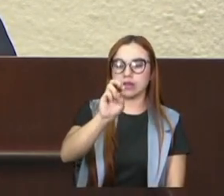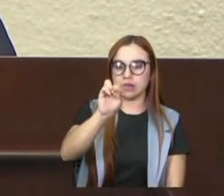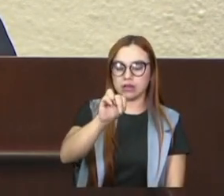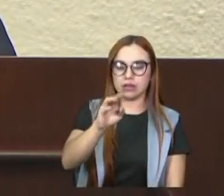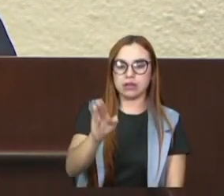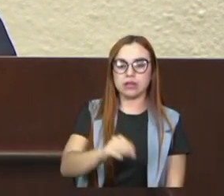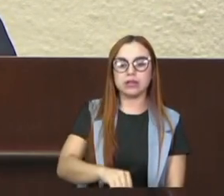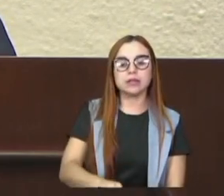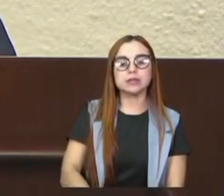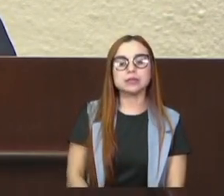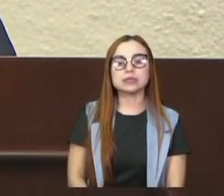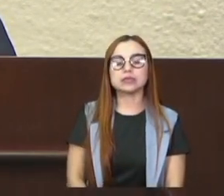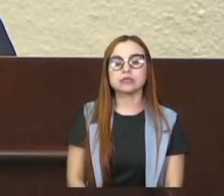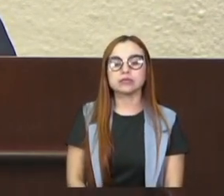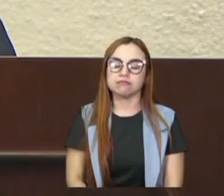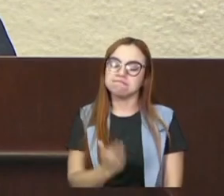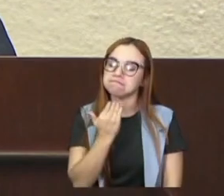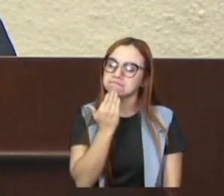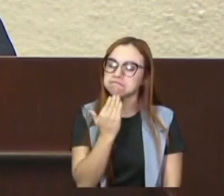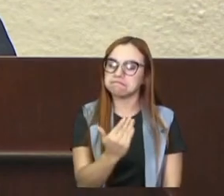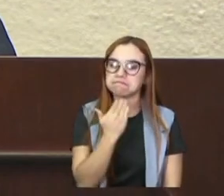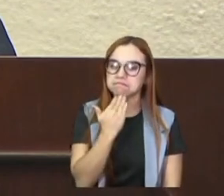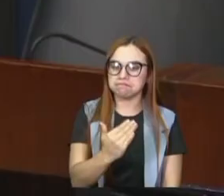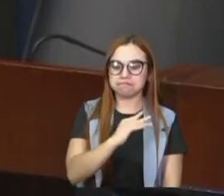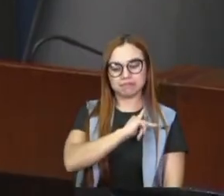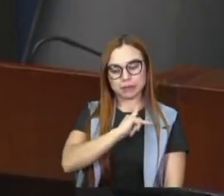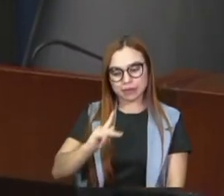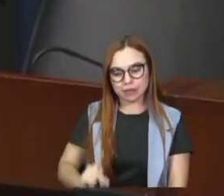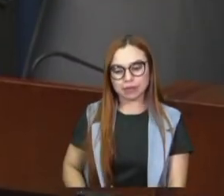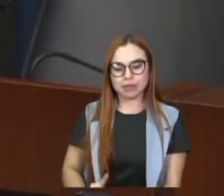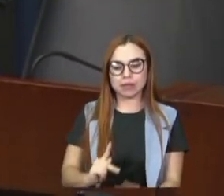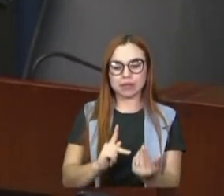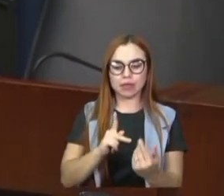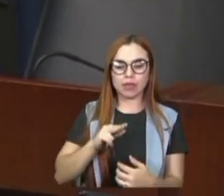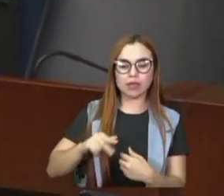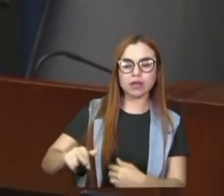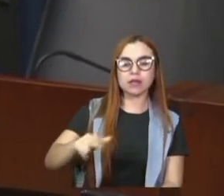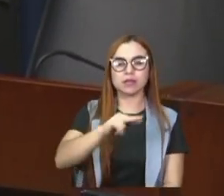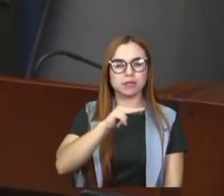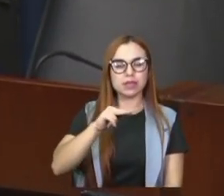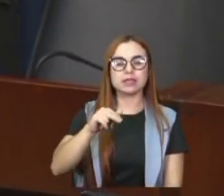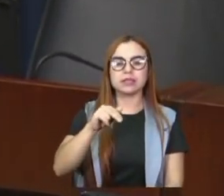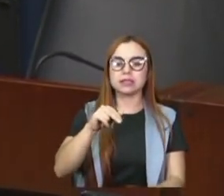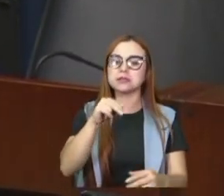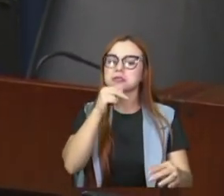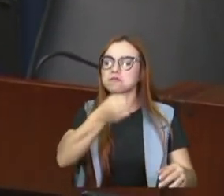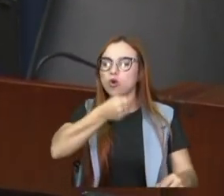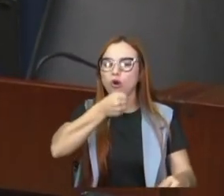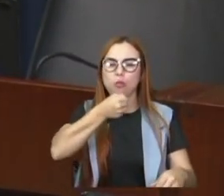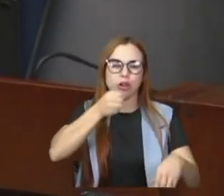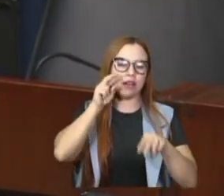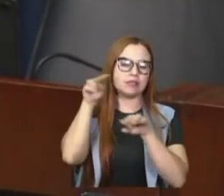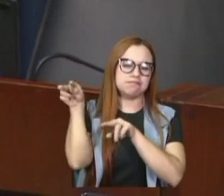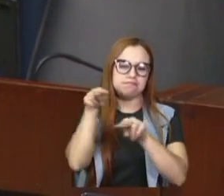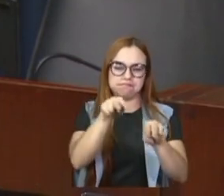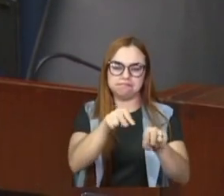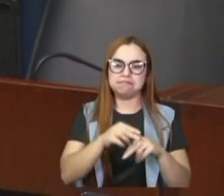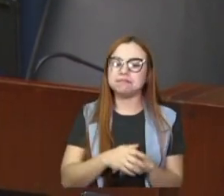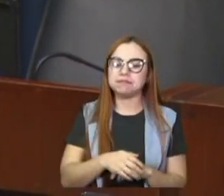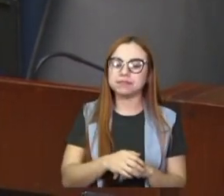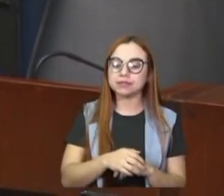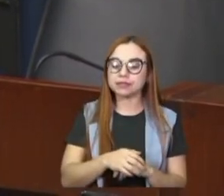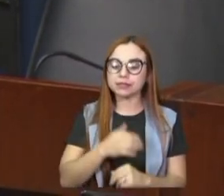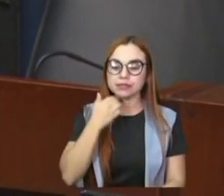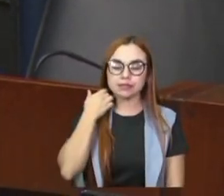Gracias, presidente, colega medio de comunicación. Presidente, en la mañana de hoy, queremos hacerle